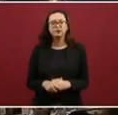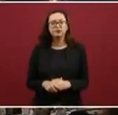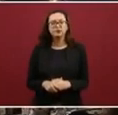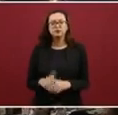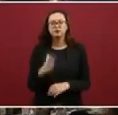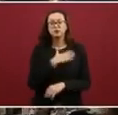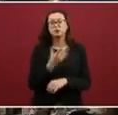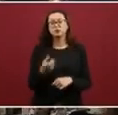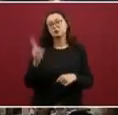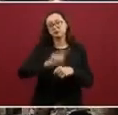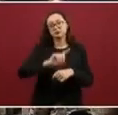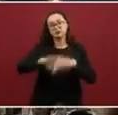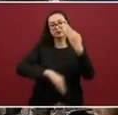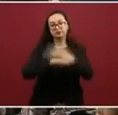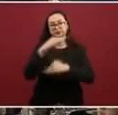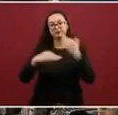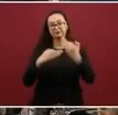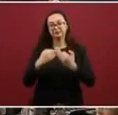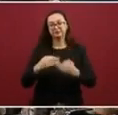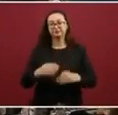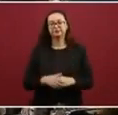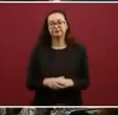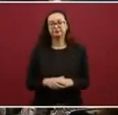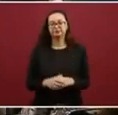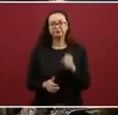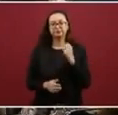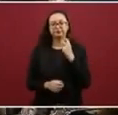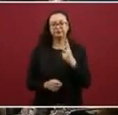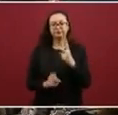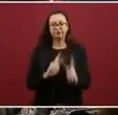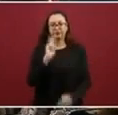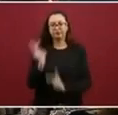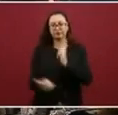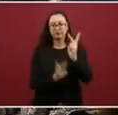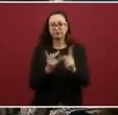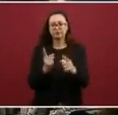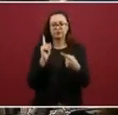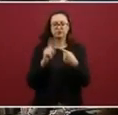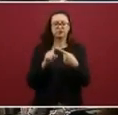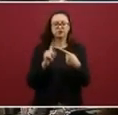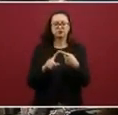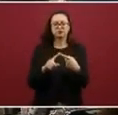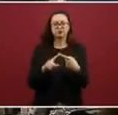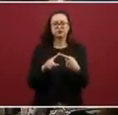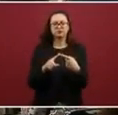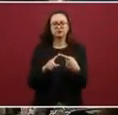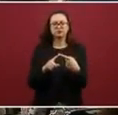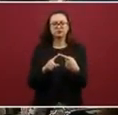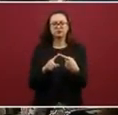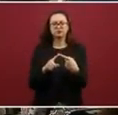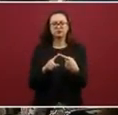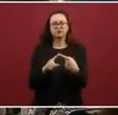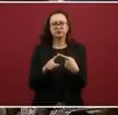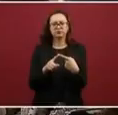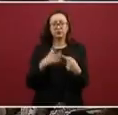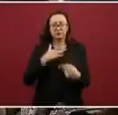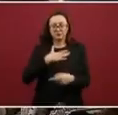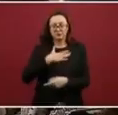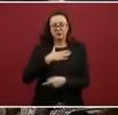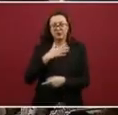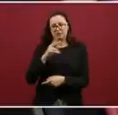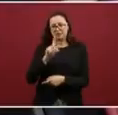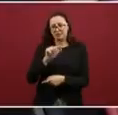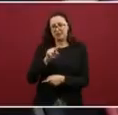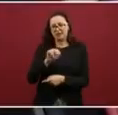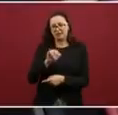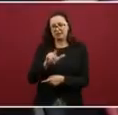Sí, buenos días a todos. Dos preguntas. Una, ¿cuál va a ser la estrategia, Daniel Blancas de Crónica,